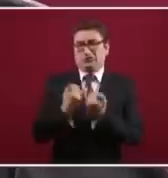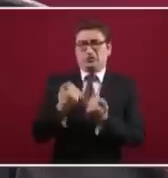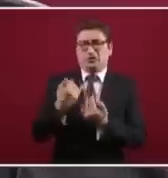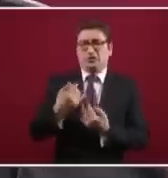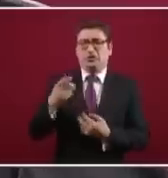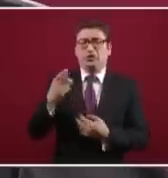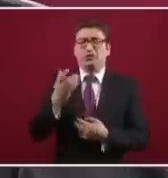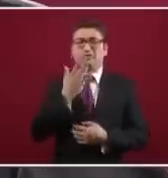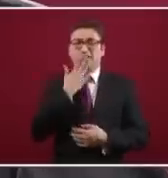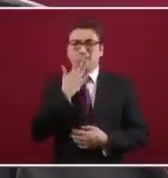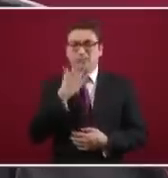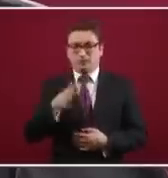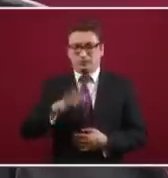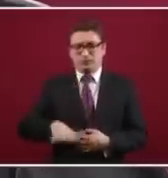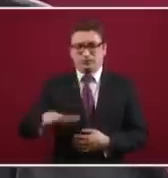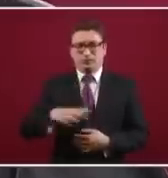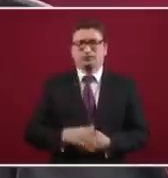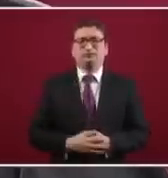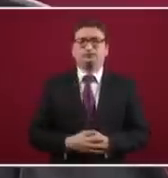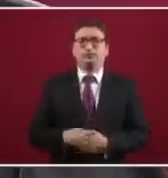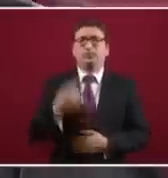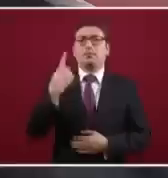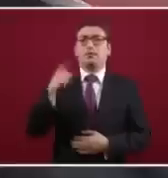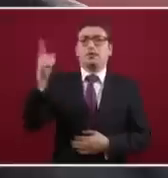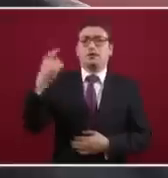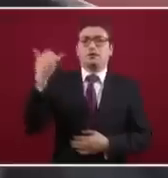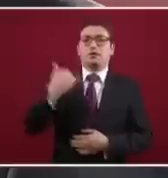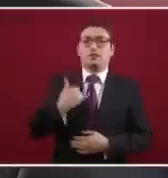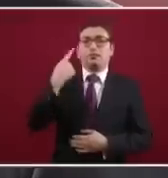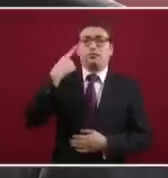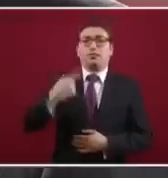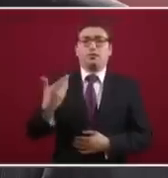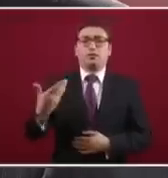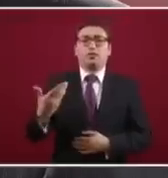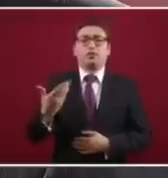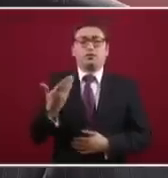de Sonora, para ofrecer ayuda.